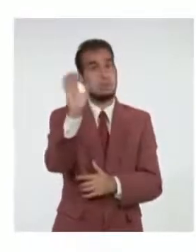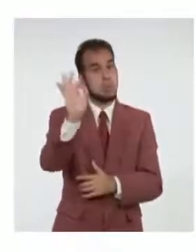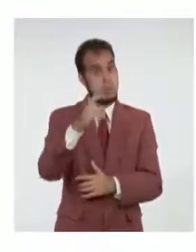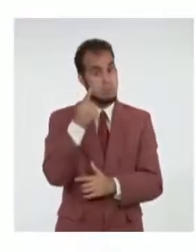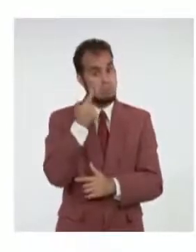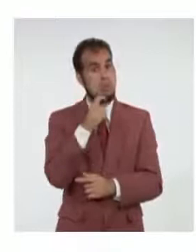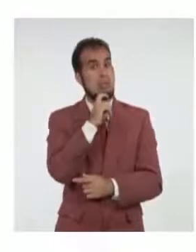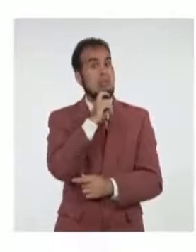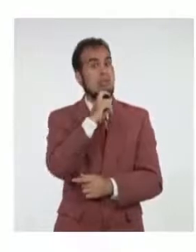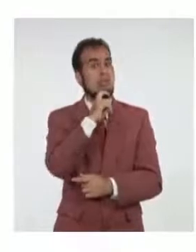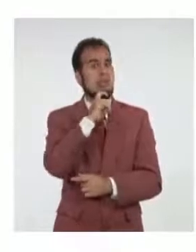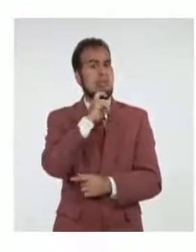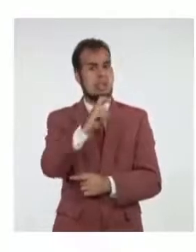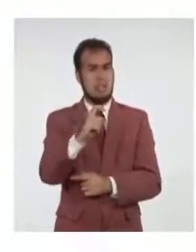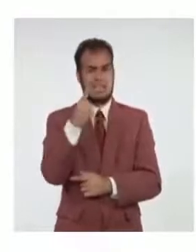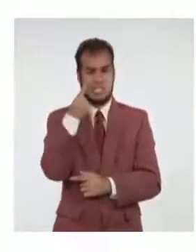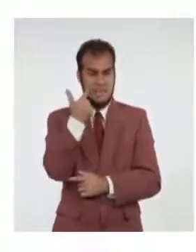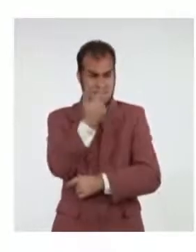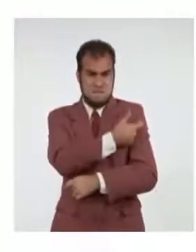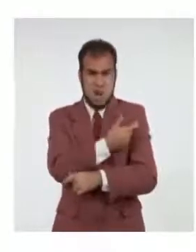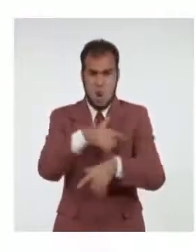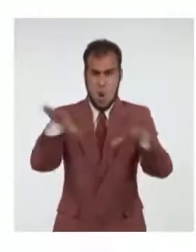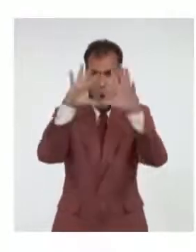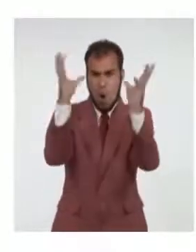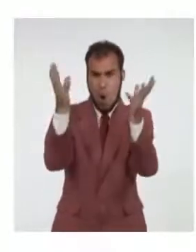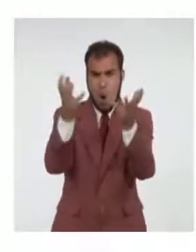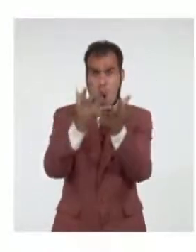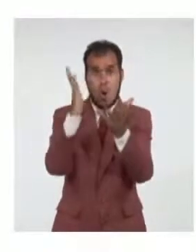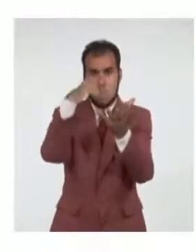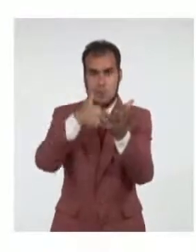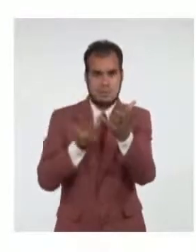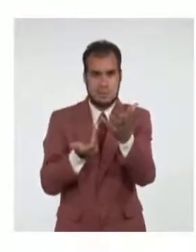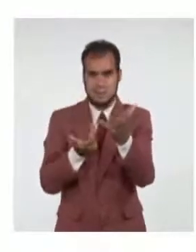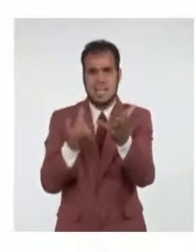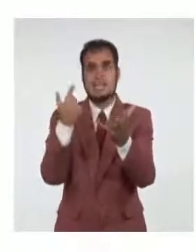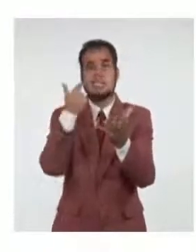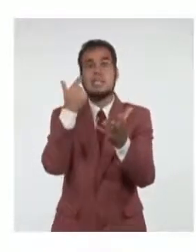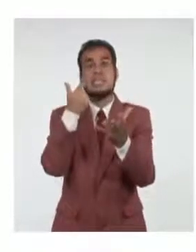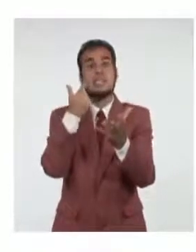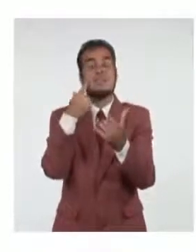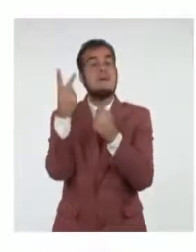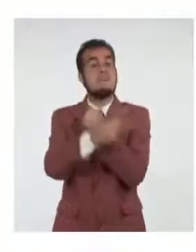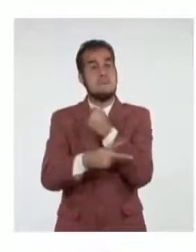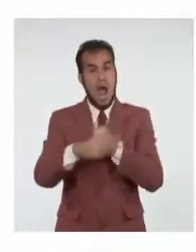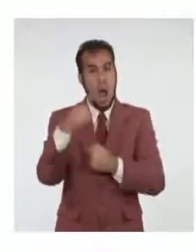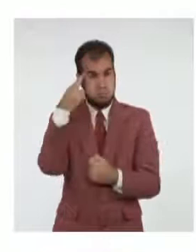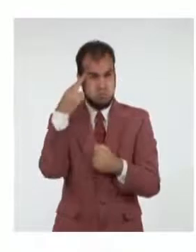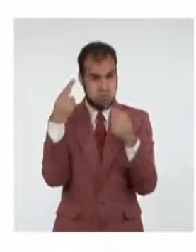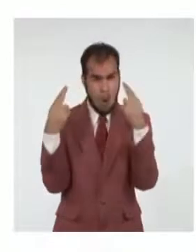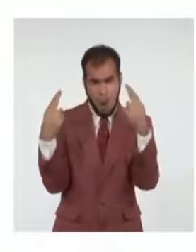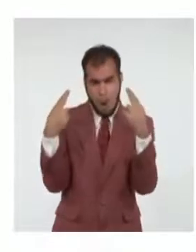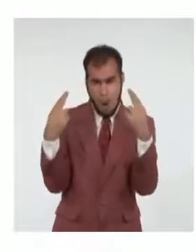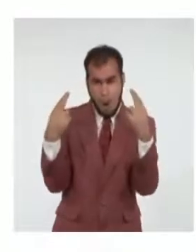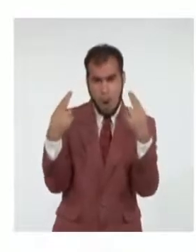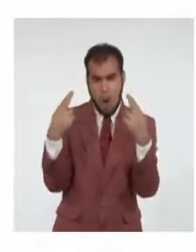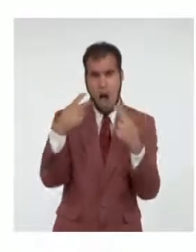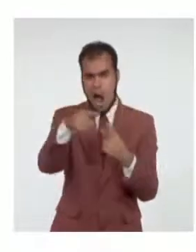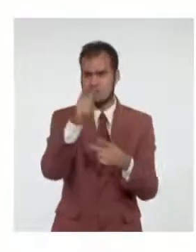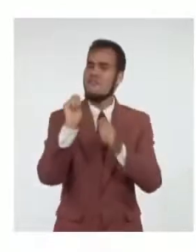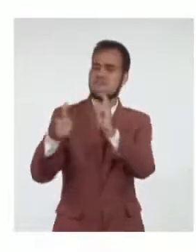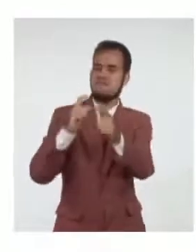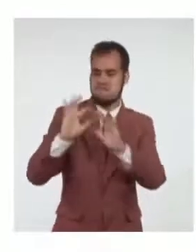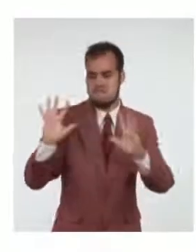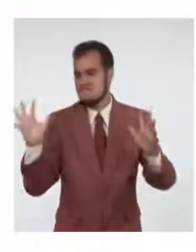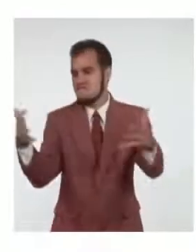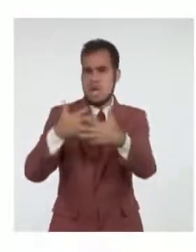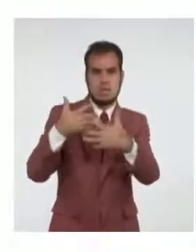las inequidades que se han visto aquí. Y los países ricos ya comprando la tercera dosis que van a aplicar. El booster, claro, adelantándose,